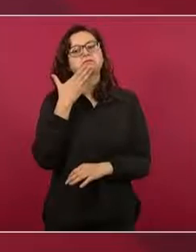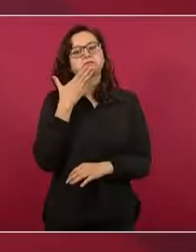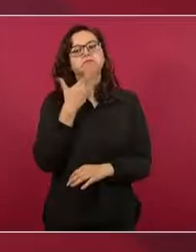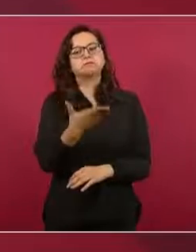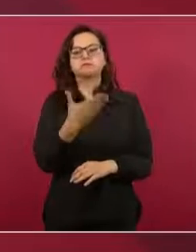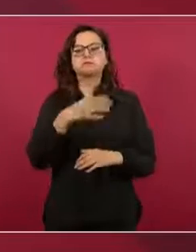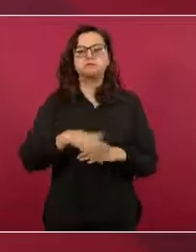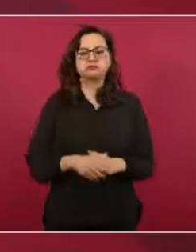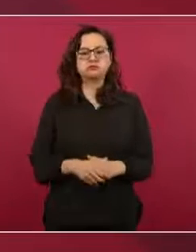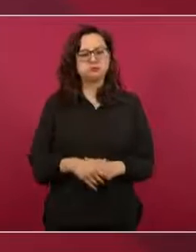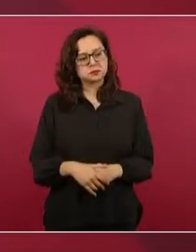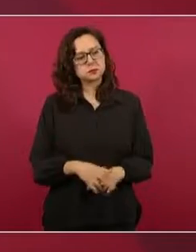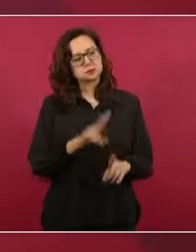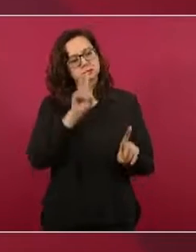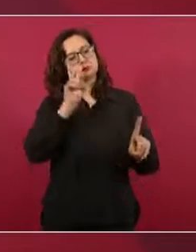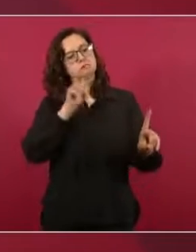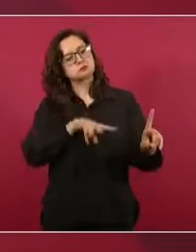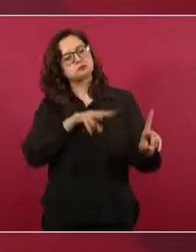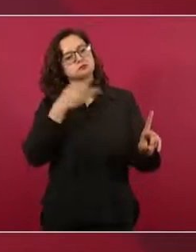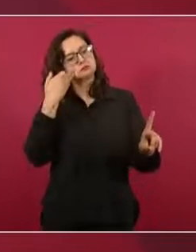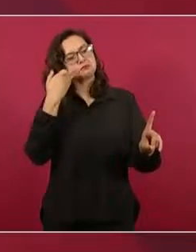me dio mucho gusto,